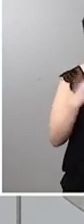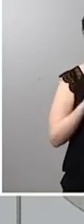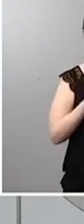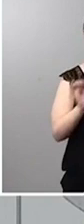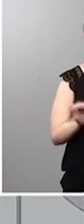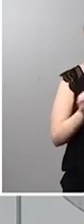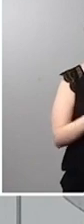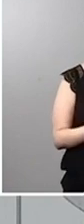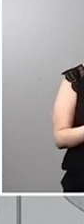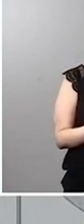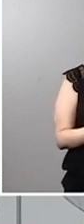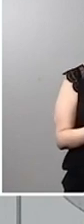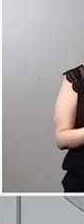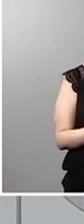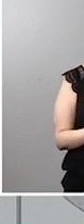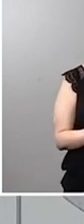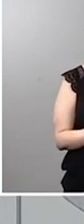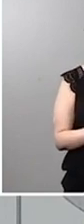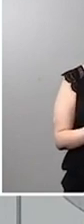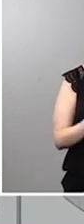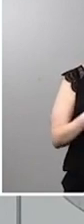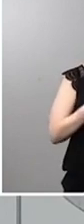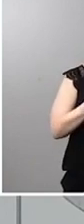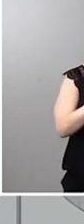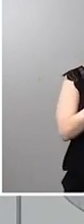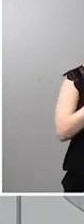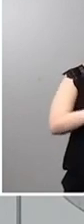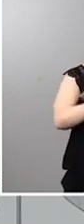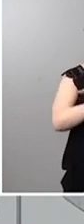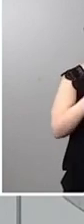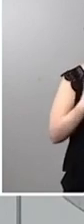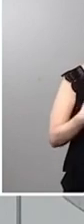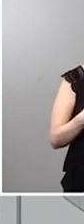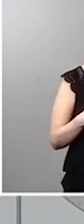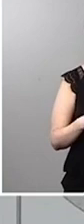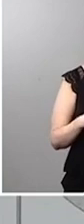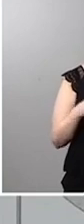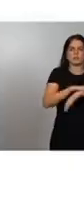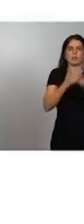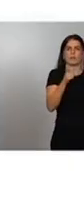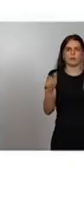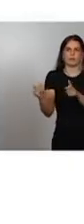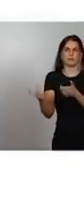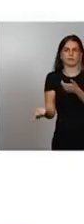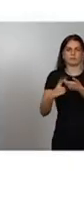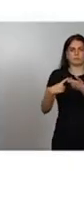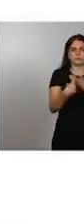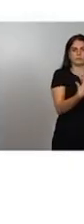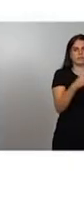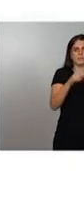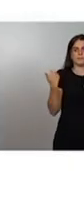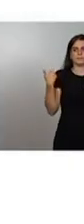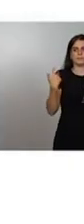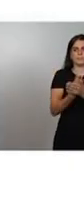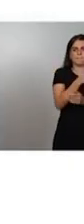en el propio Podemos, que ven algunos dirigentes territoriales que el camino al que le lleva Pablo Iglesias es el suicidio. Y claro, en